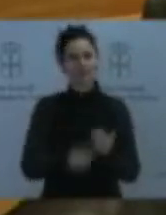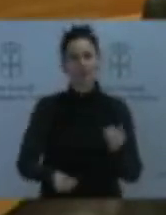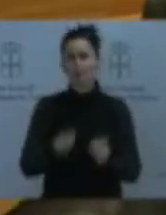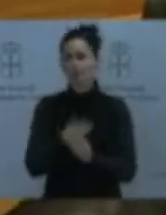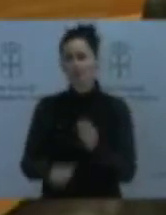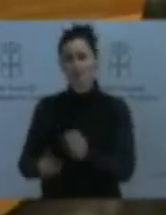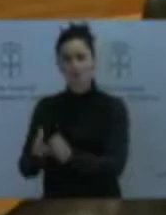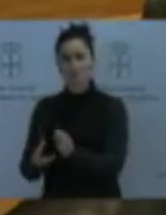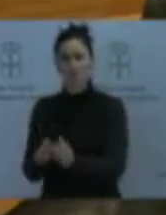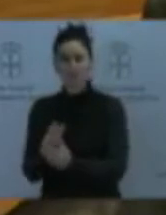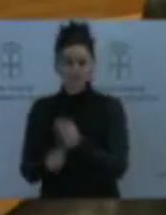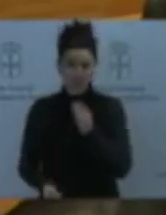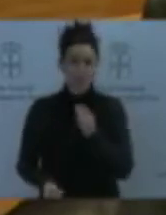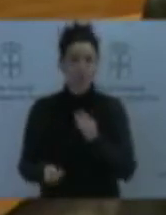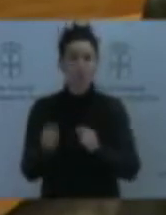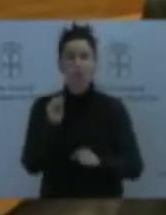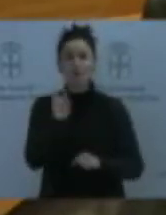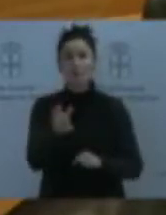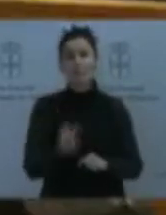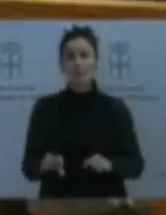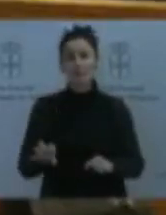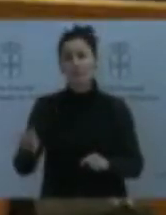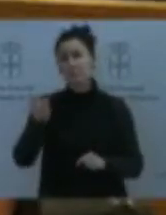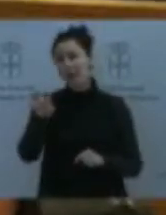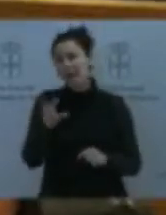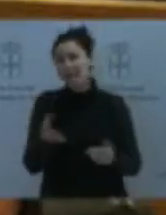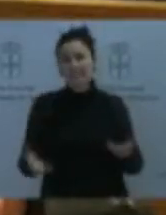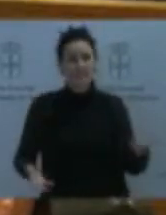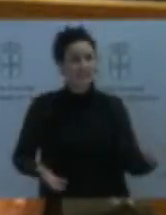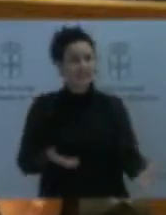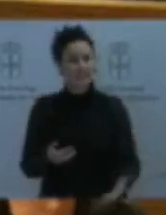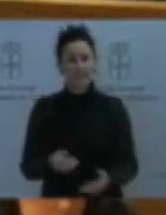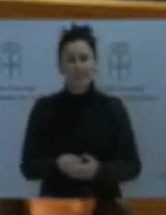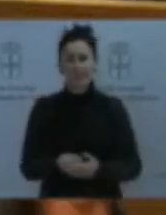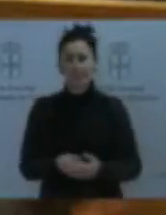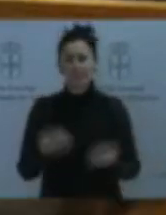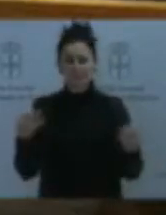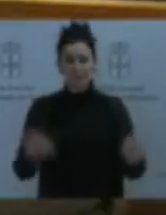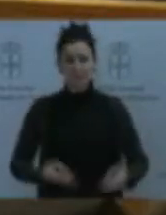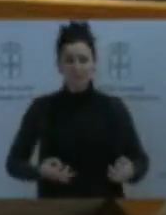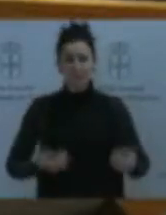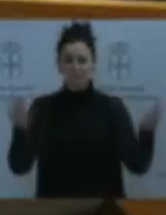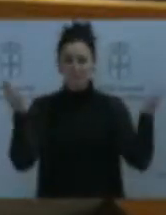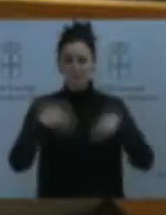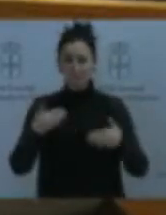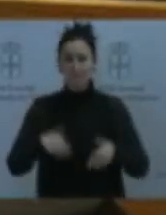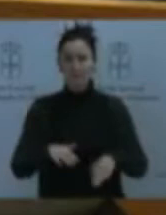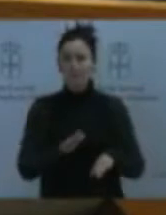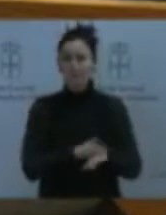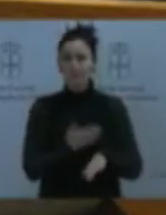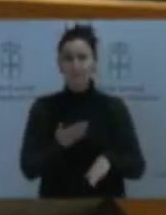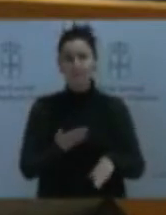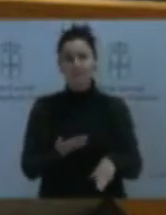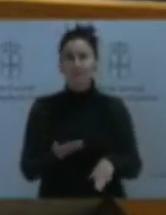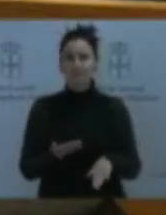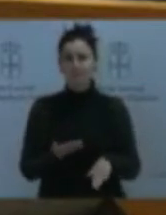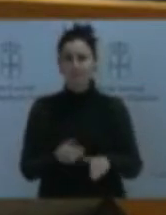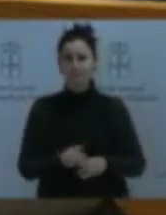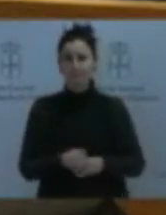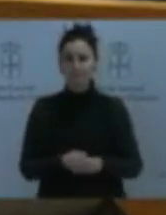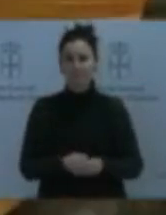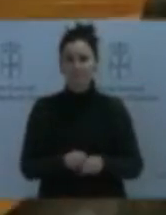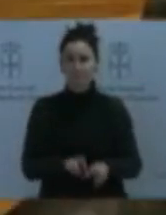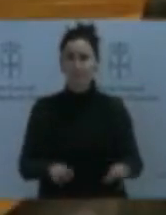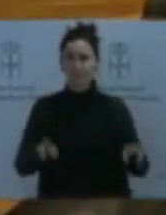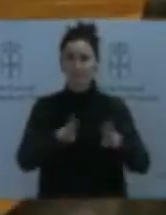había tampoco las seguridades necesarias para que efectivamente se recuperara lo que allí se